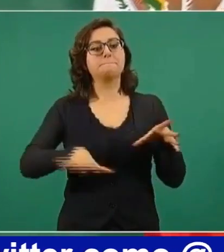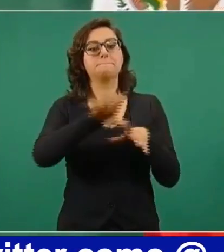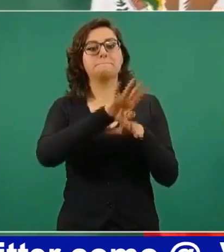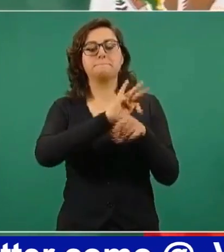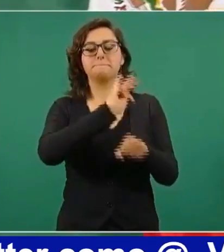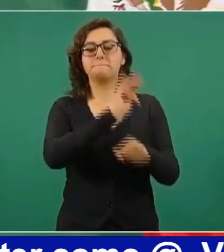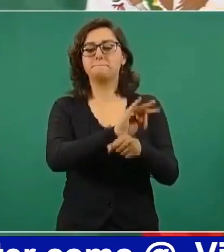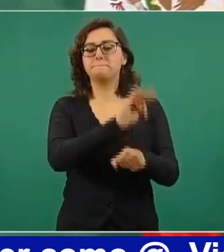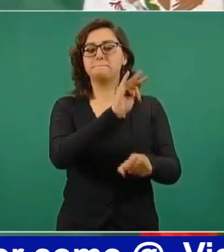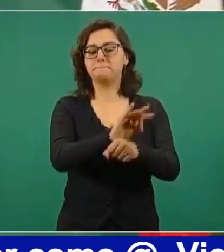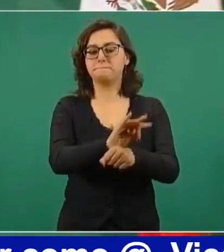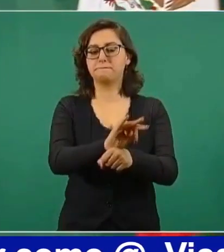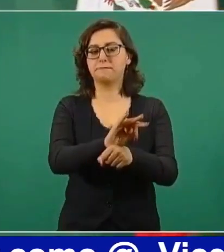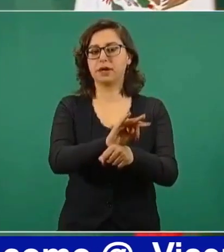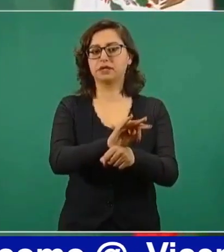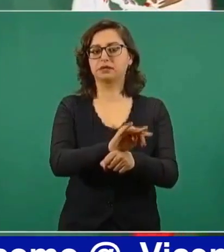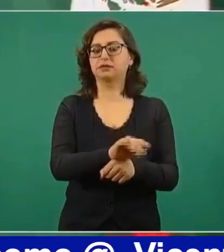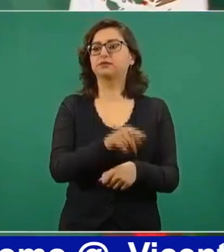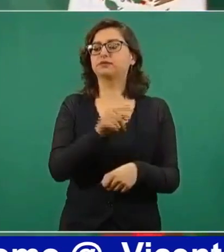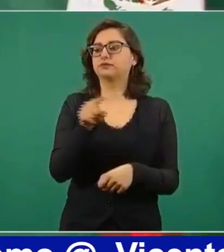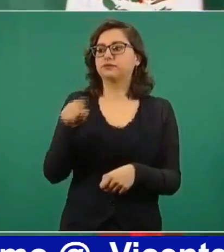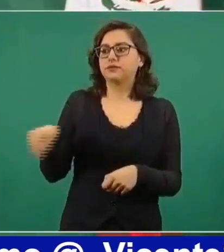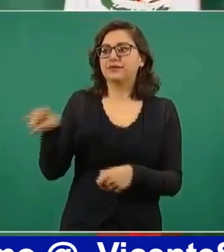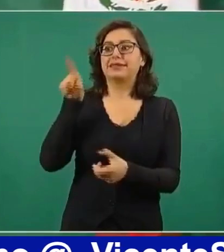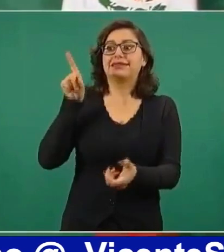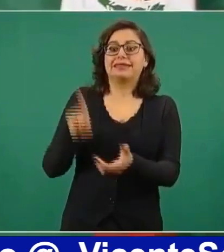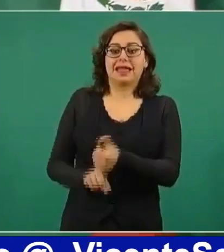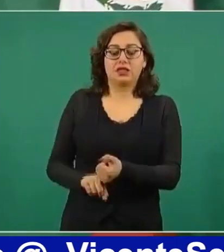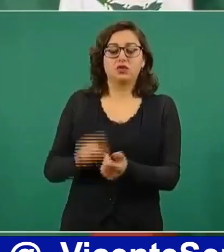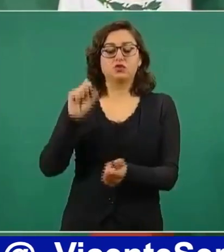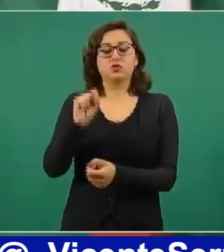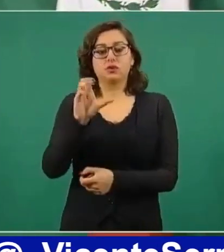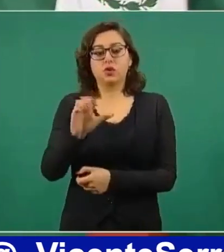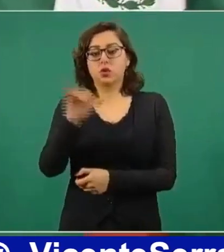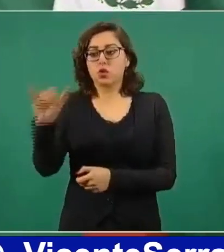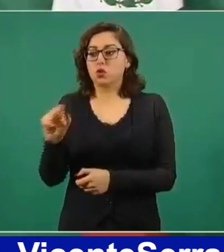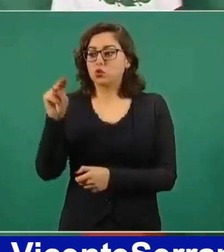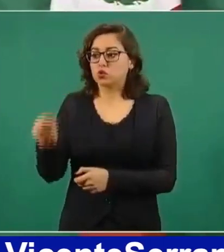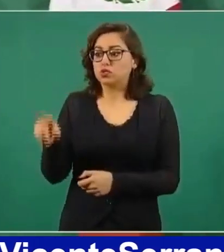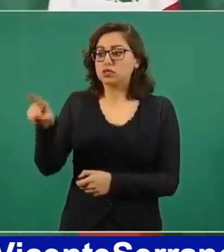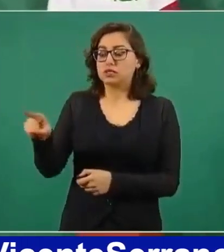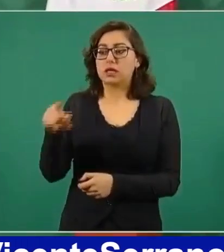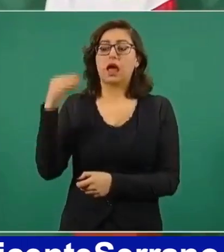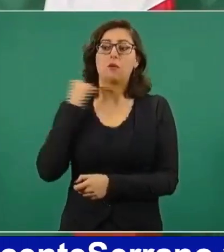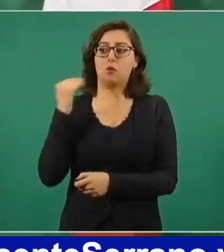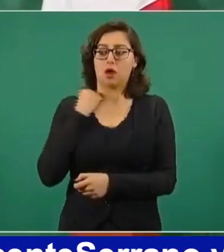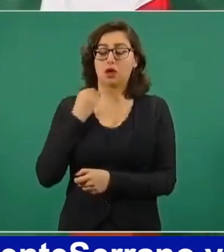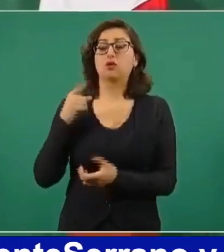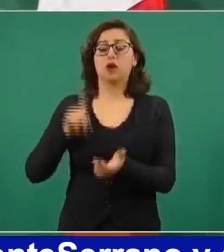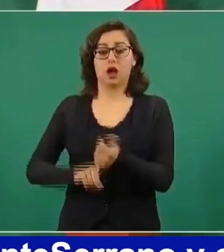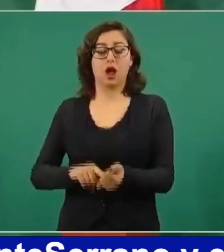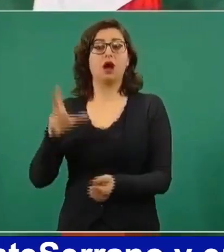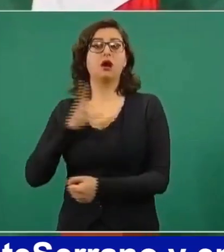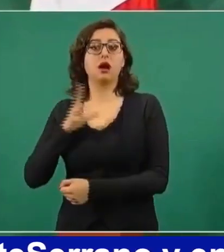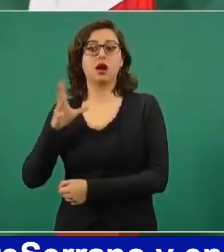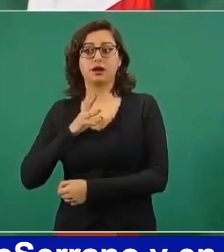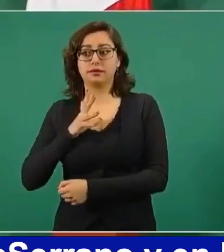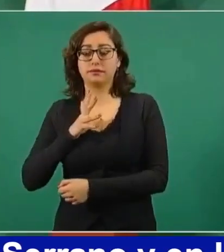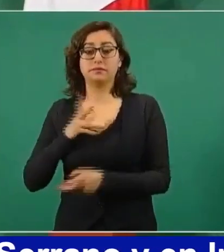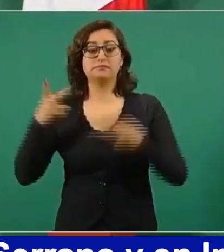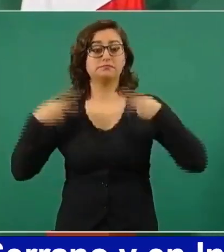abogados que defiendan al débil, que defiendan al pobre.